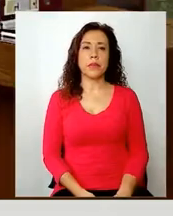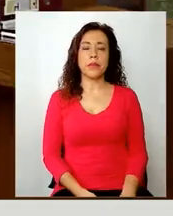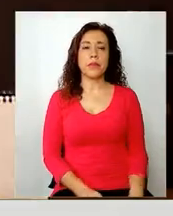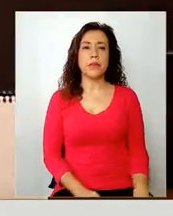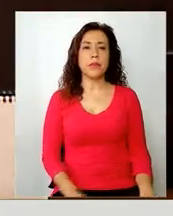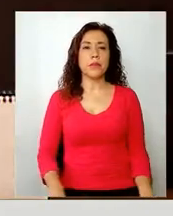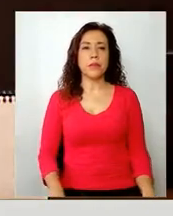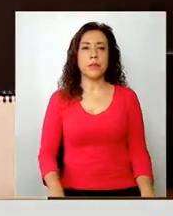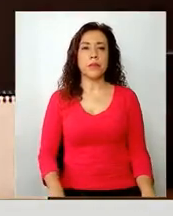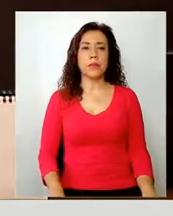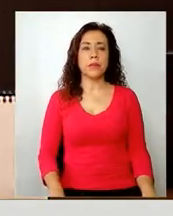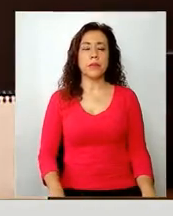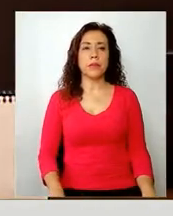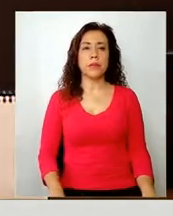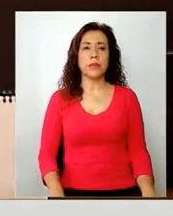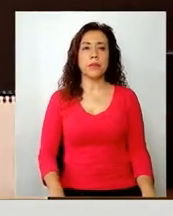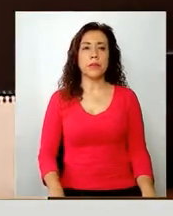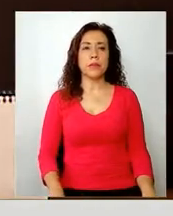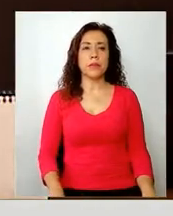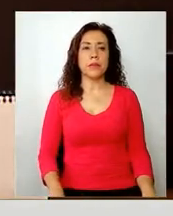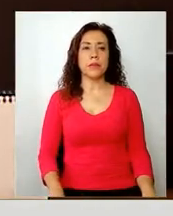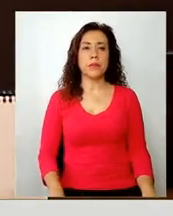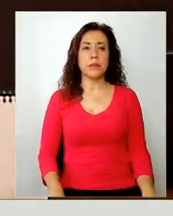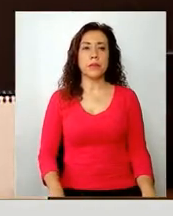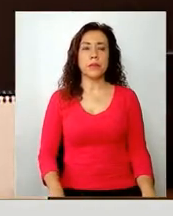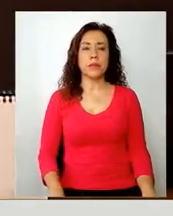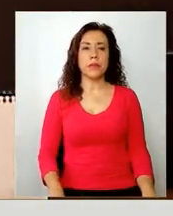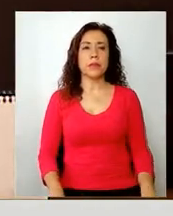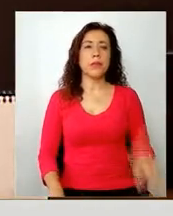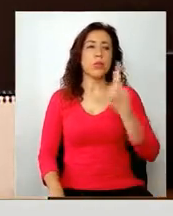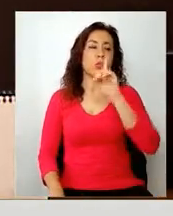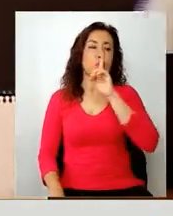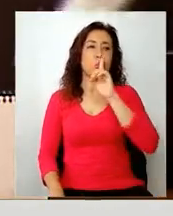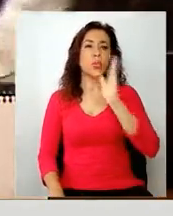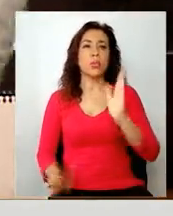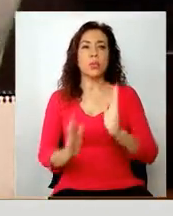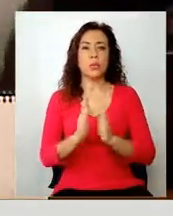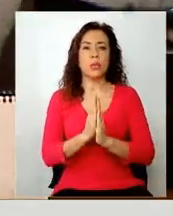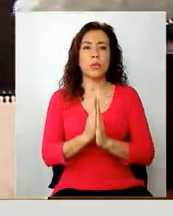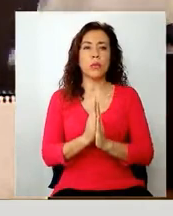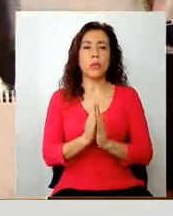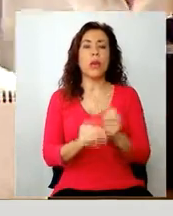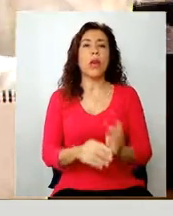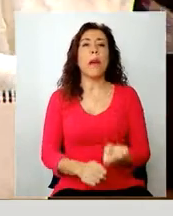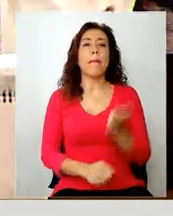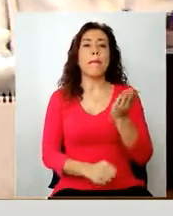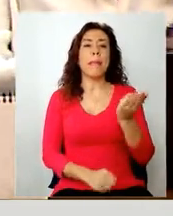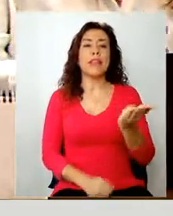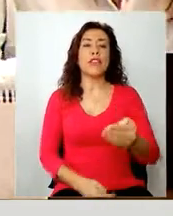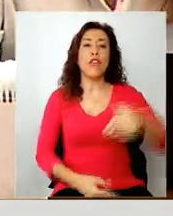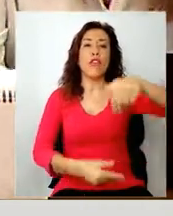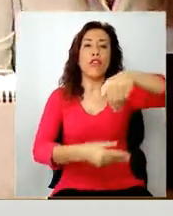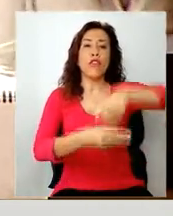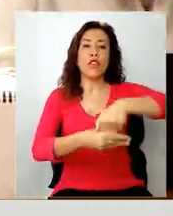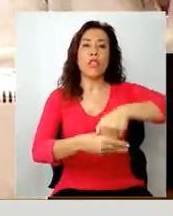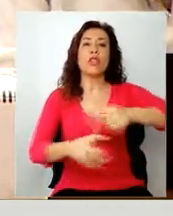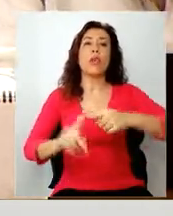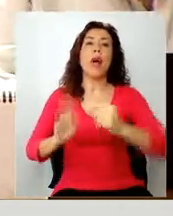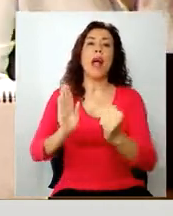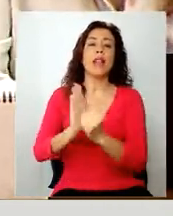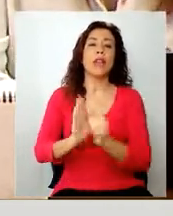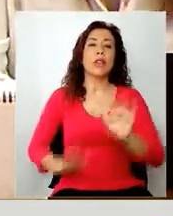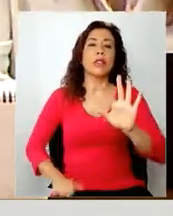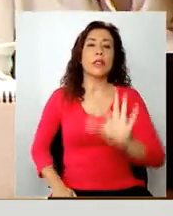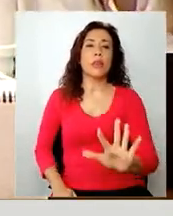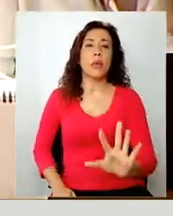vamos a ver silencio por favor silencio silencio esto es una solicitud de votación en virtud del artículo 52